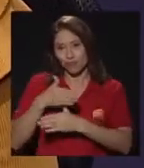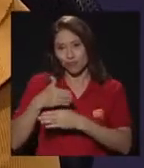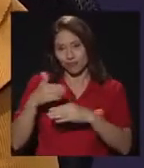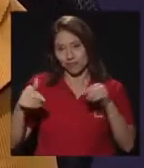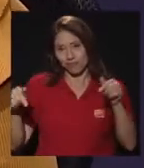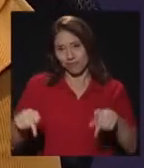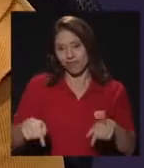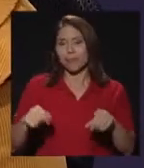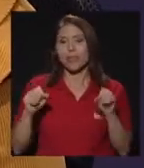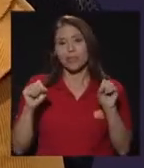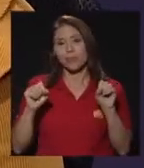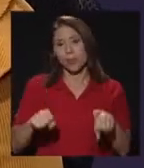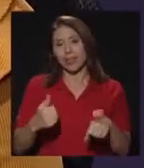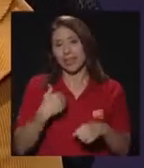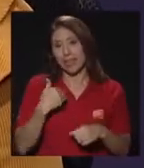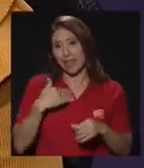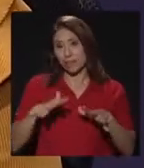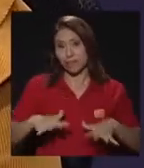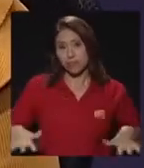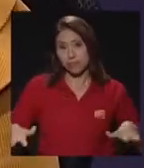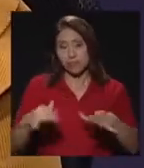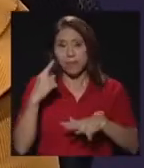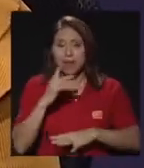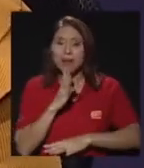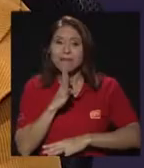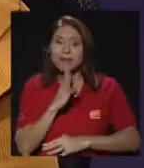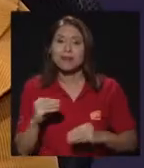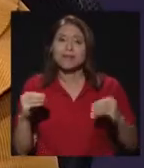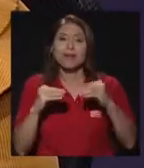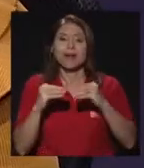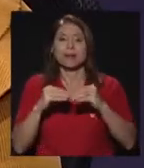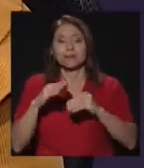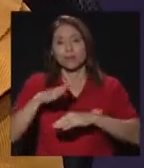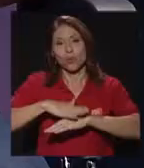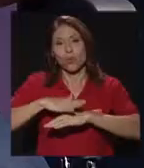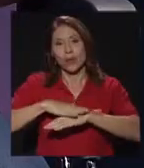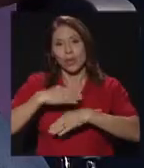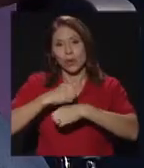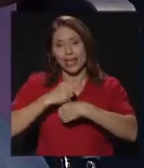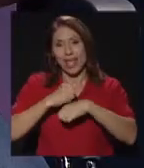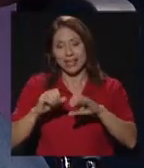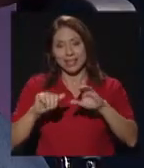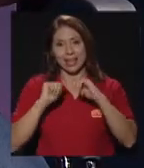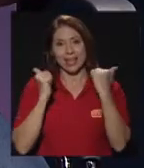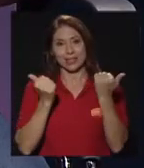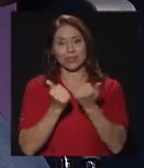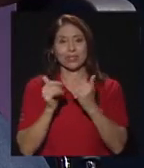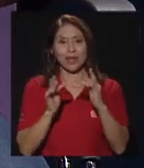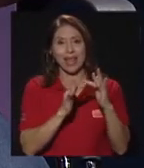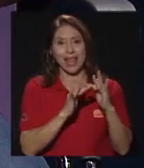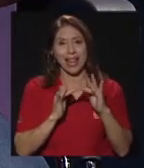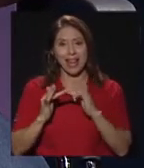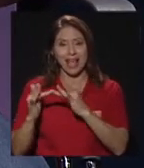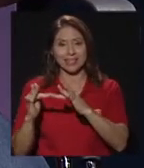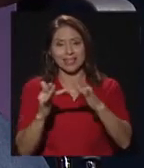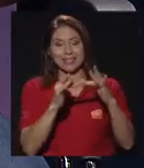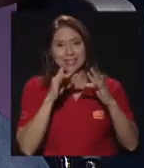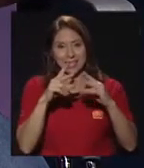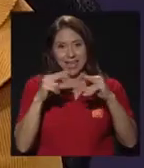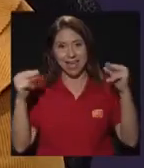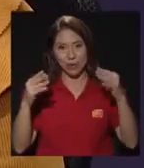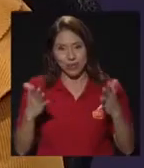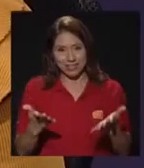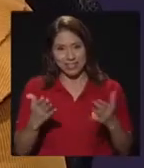y poder tener este espacio para hablar un poco más sobre lo que hacen las nicaragüenses. Yo les